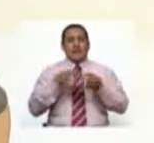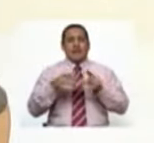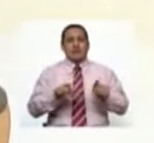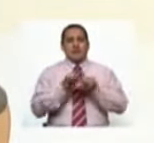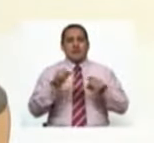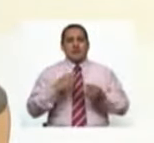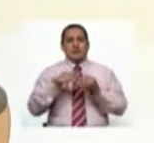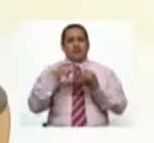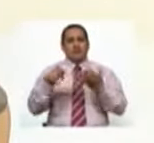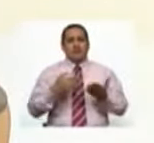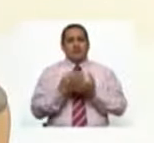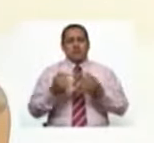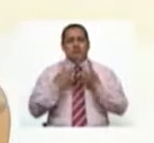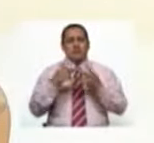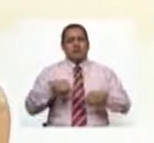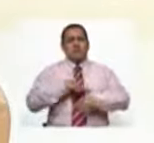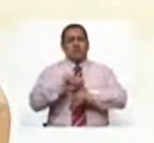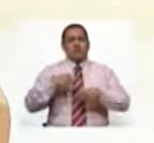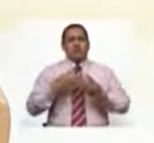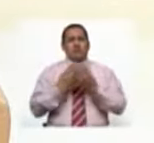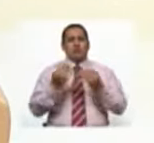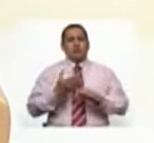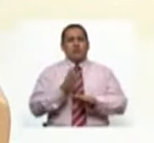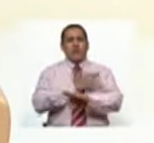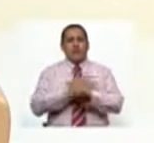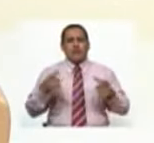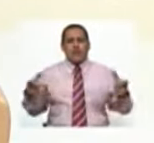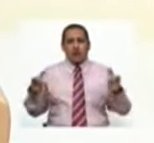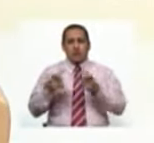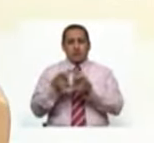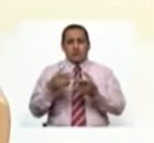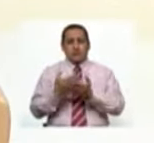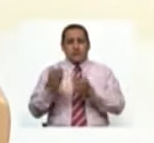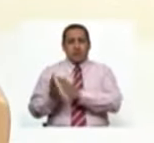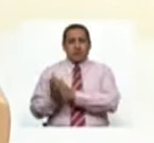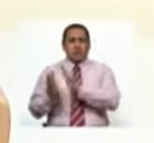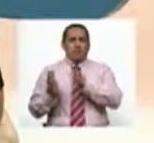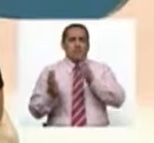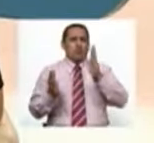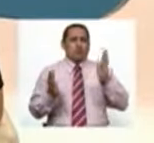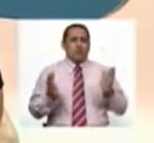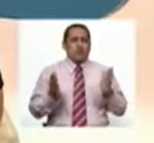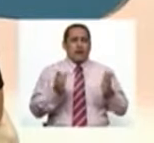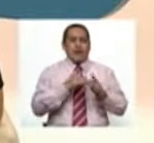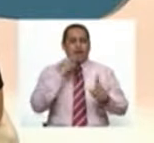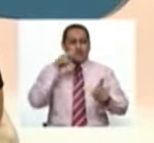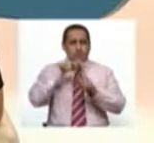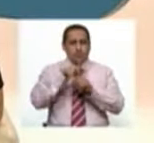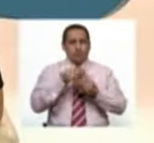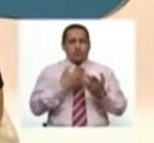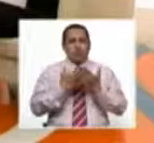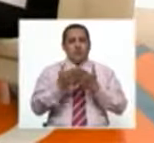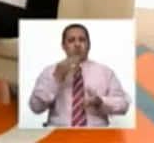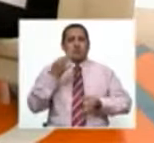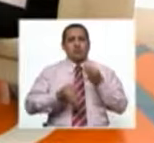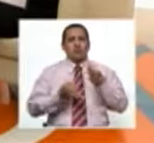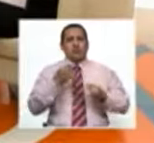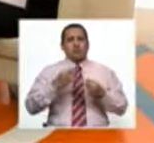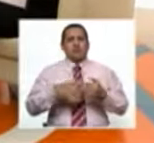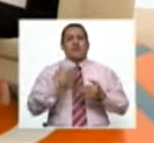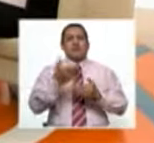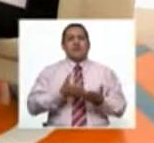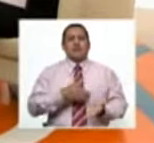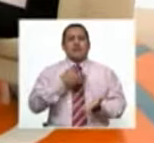objeta es, entre otras cosas, que pasó mucho tiempo entre la comisión del hecho y la identificación